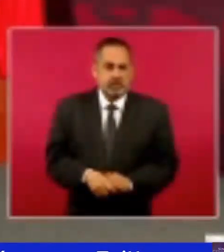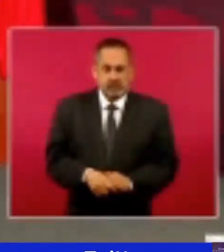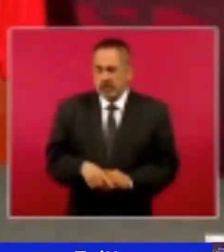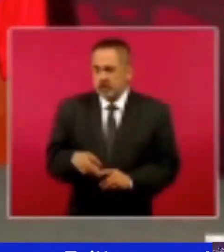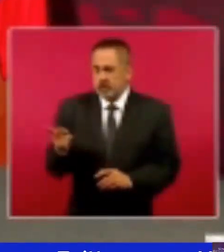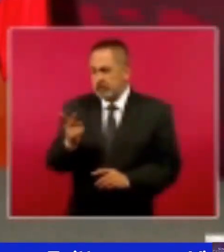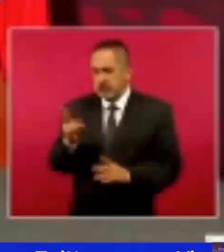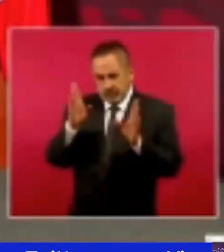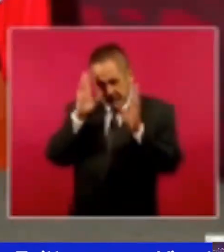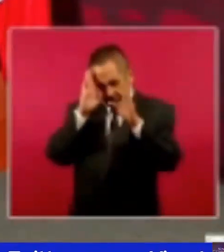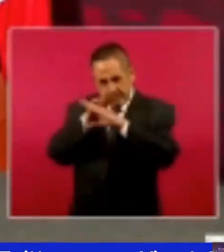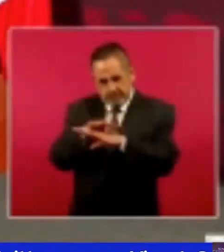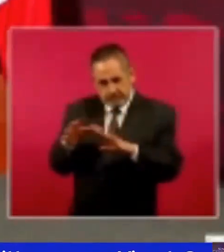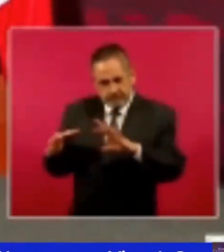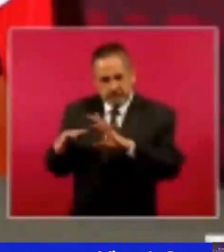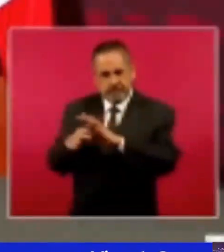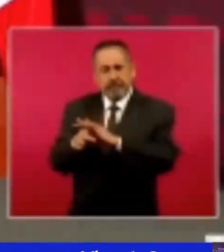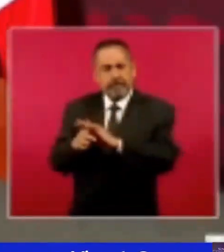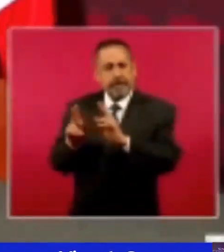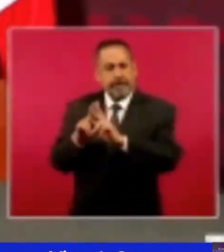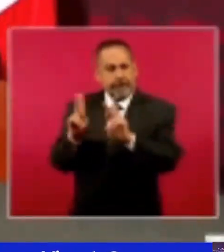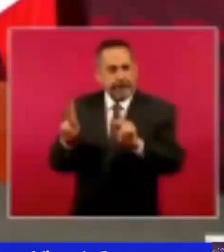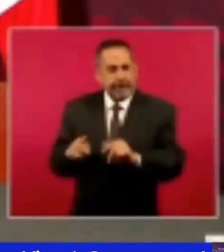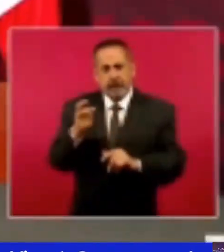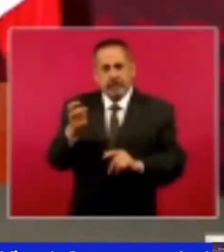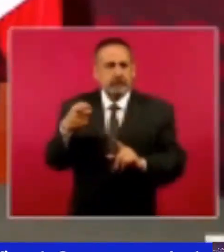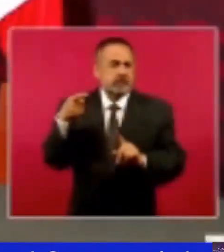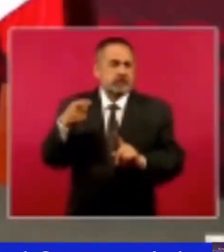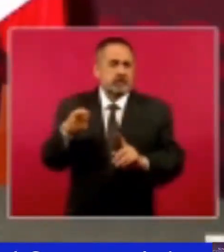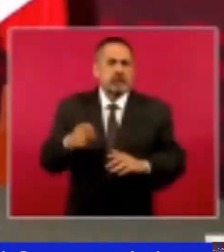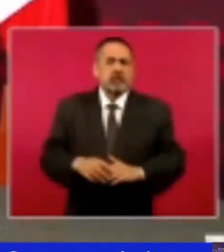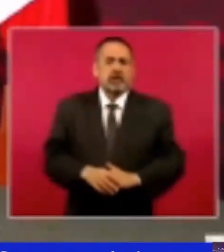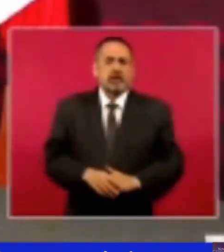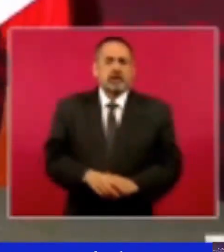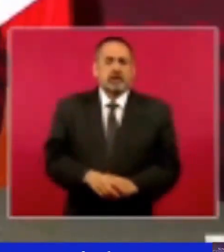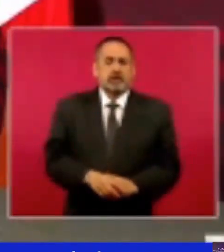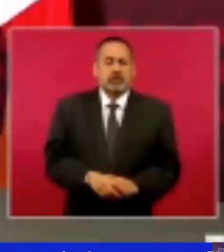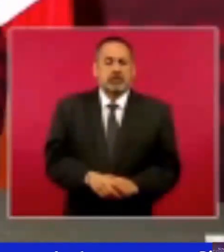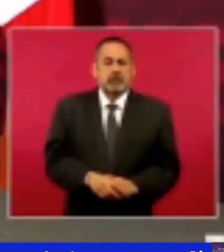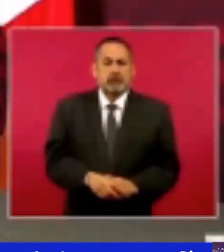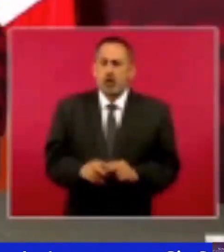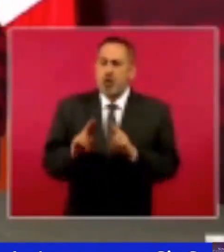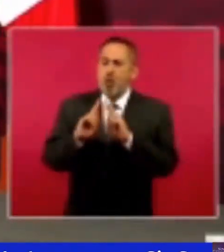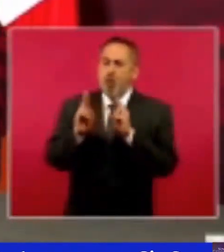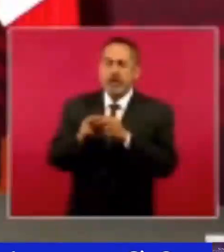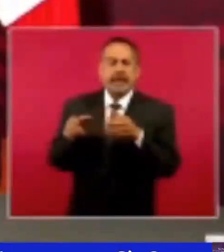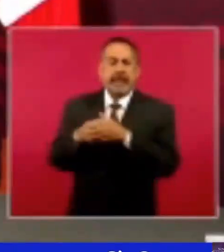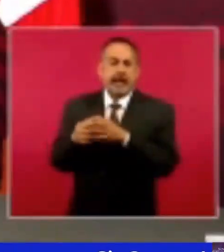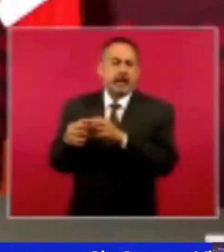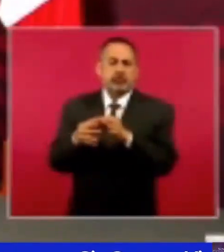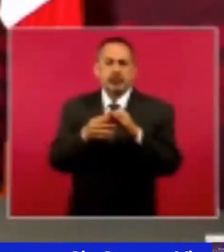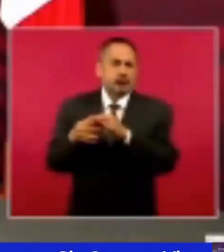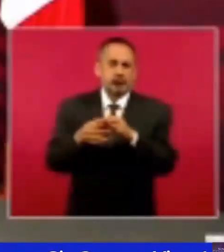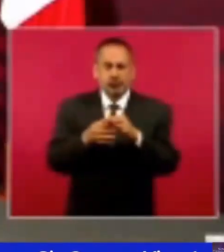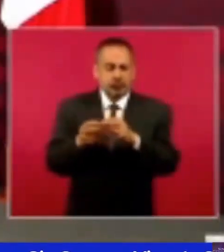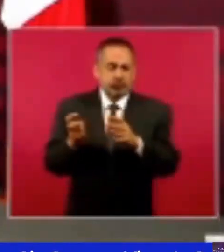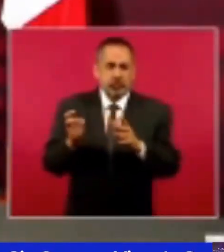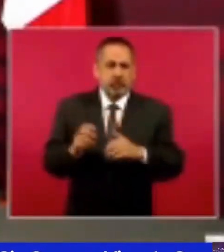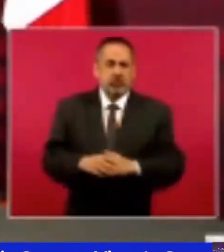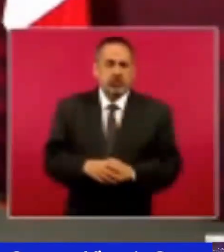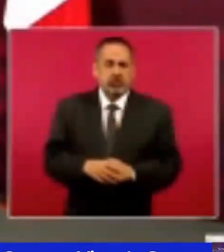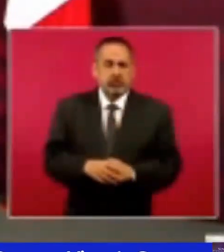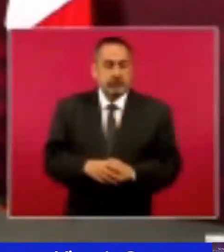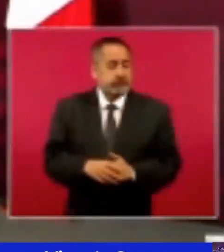razones humanitarias a algunos de los más destacados líderes que combatieron al lado de Daniel Ortega, que incluso le